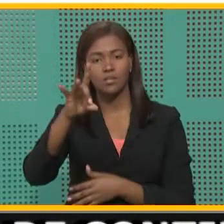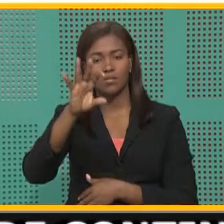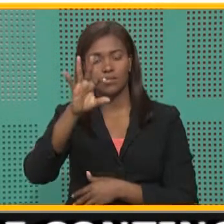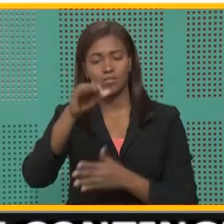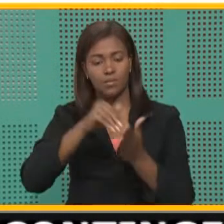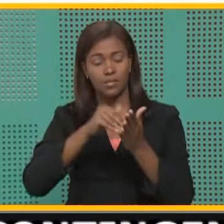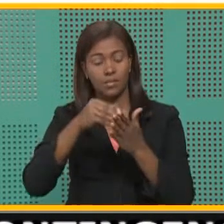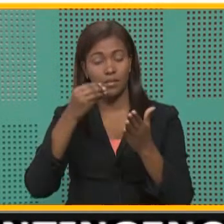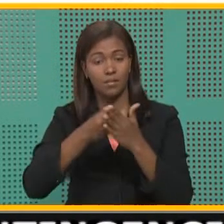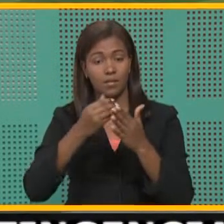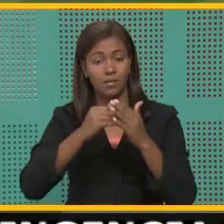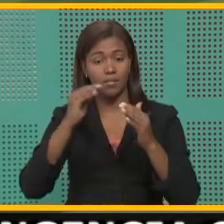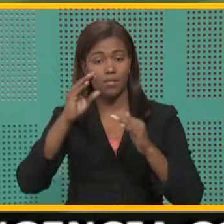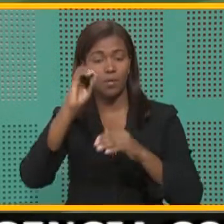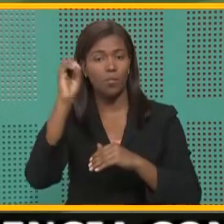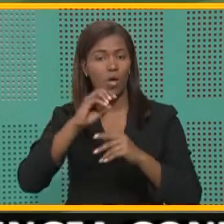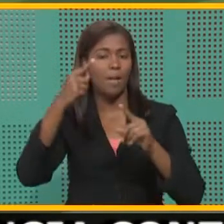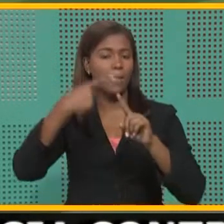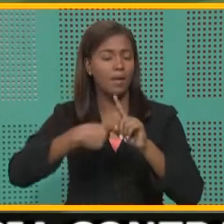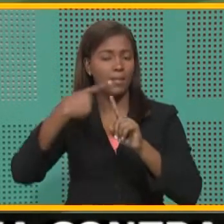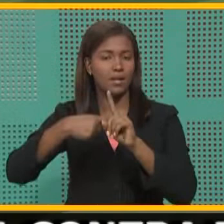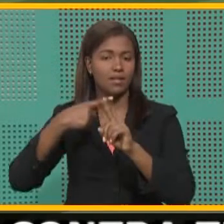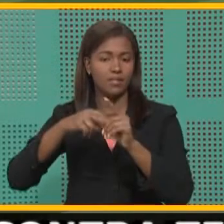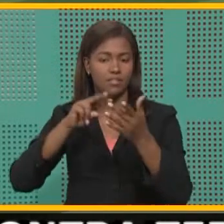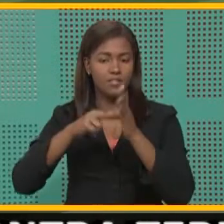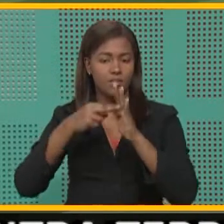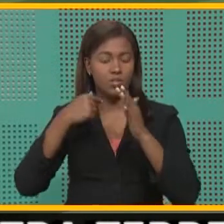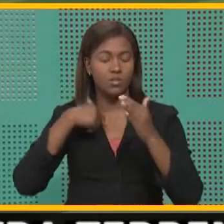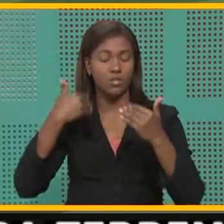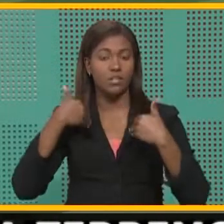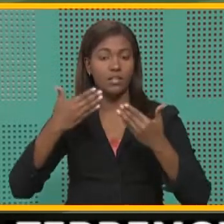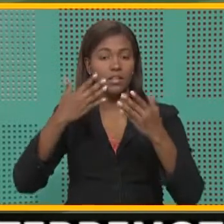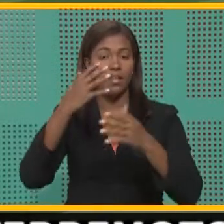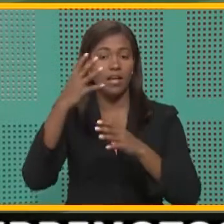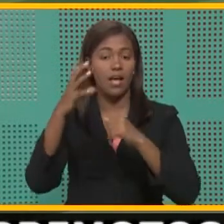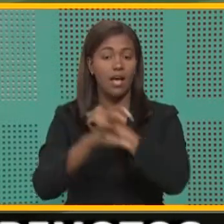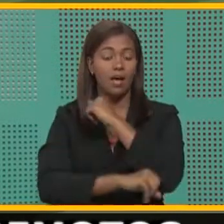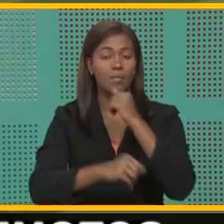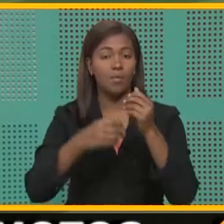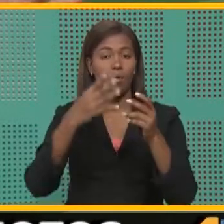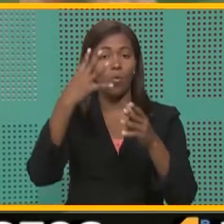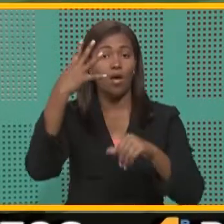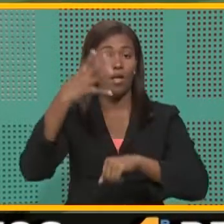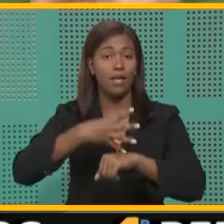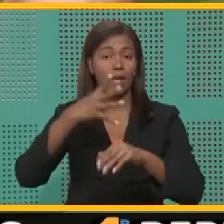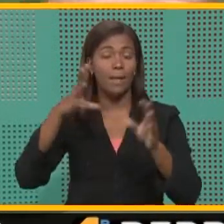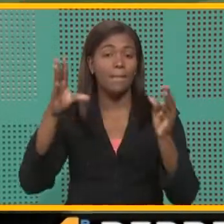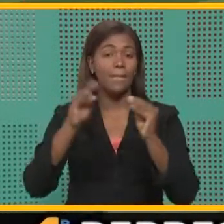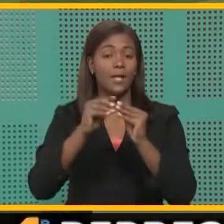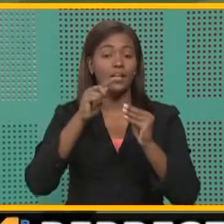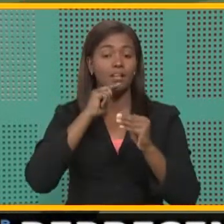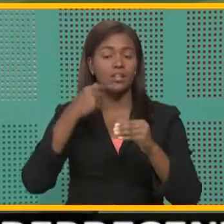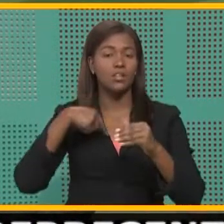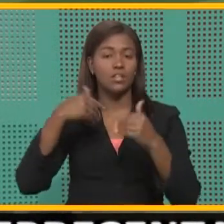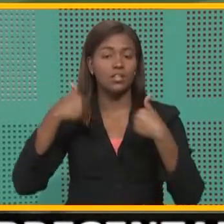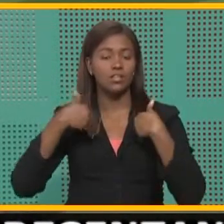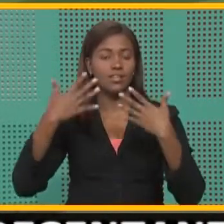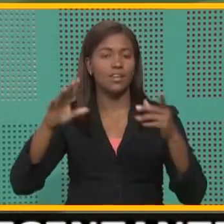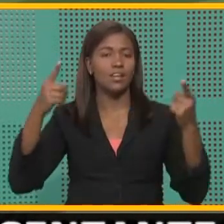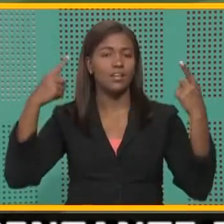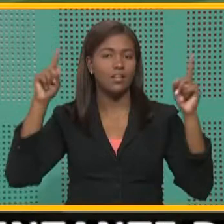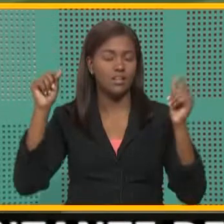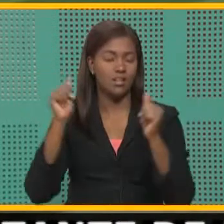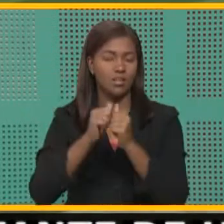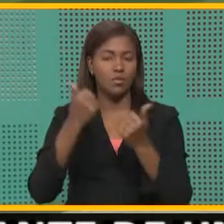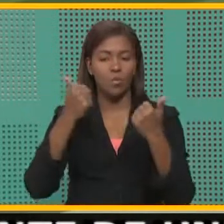pesos promedio mensual. Lo que quiere decir que habremos llevado al campo financiamiento 4 veces más que lo que se había logrado